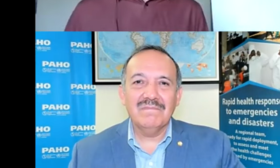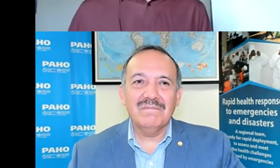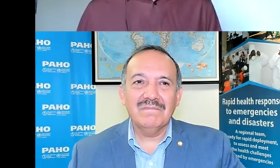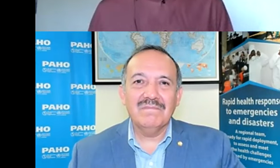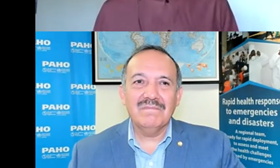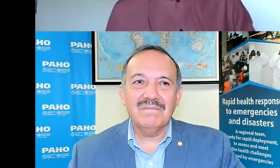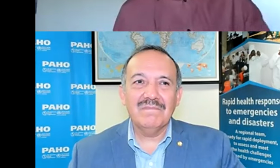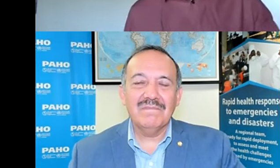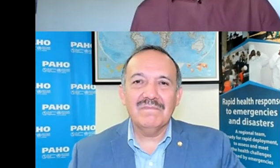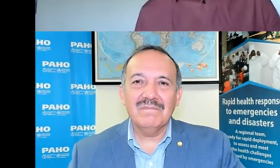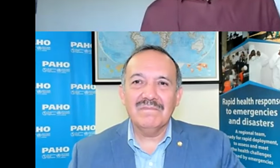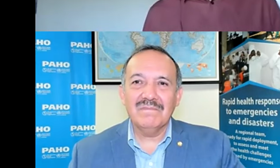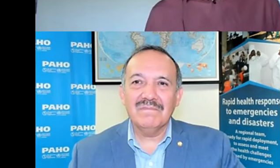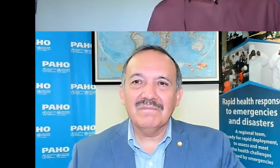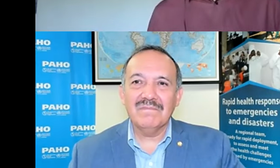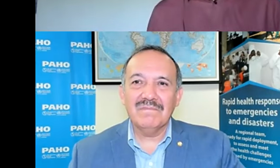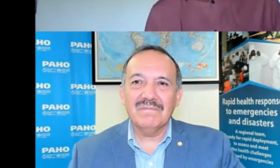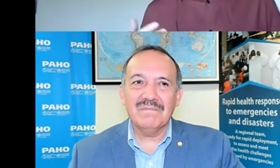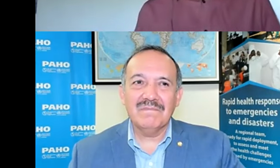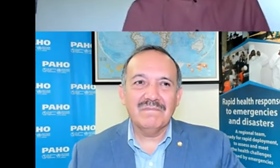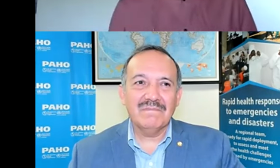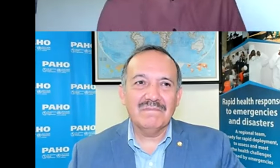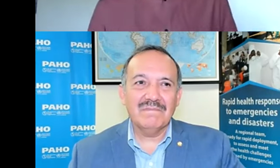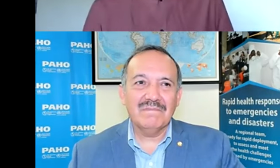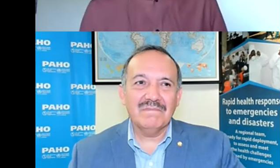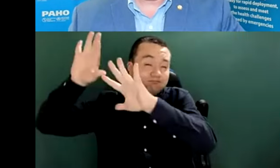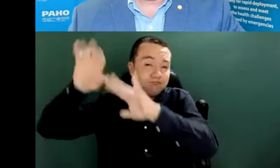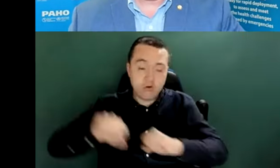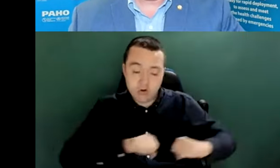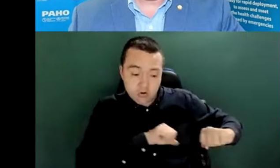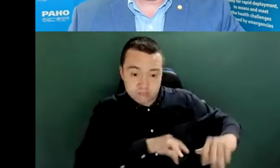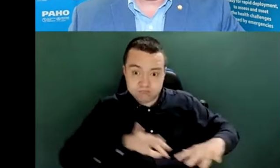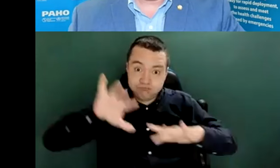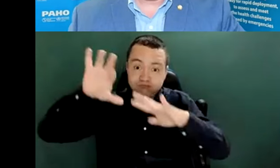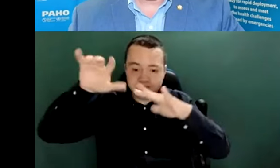ver a personas como Luis Javier Cuervo, que estaba trabajando